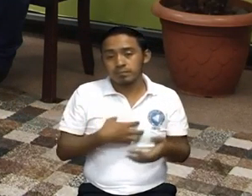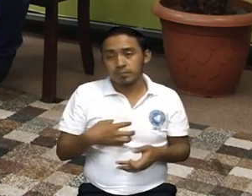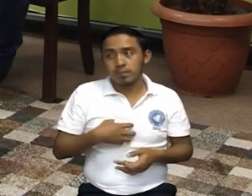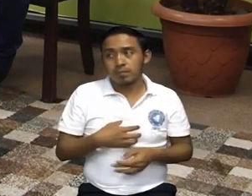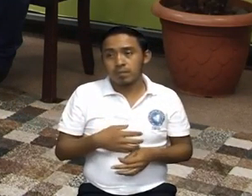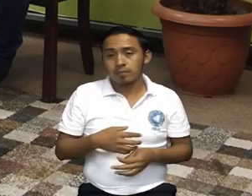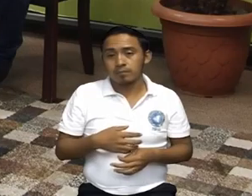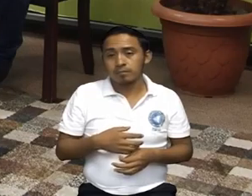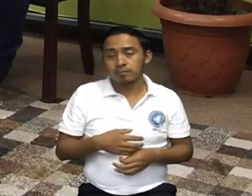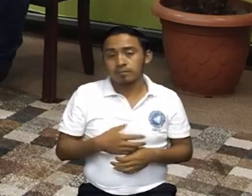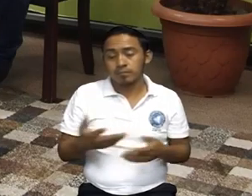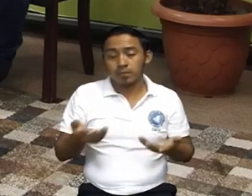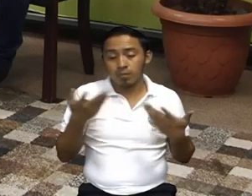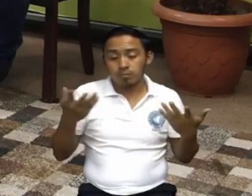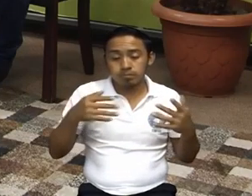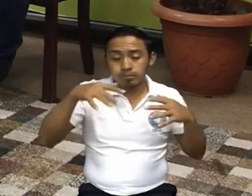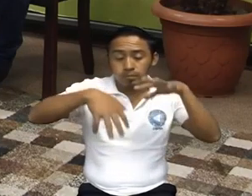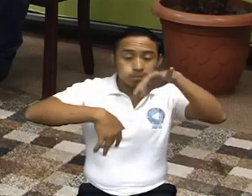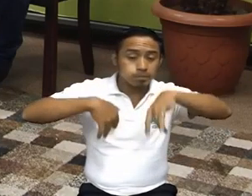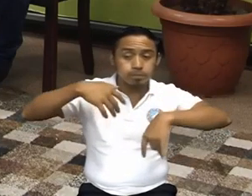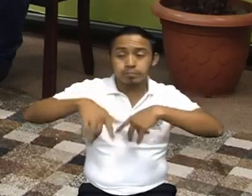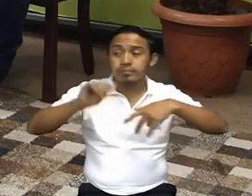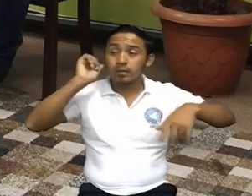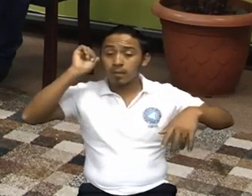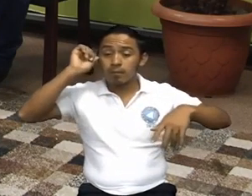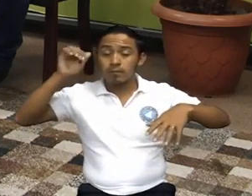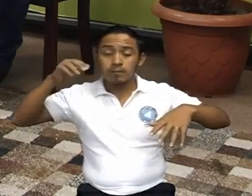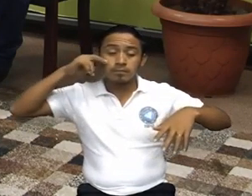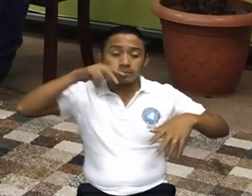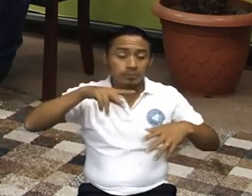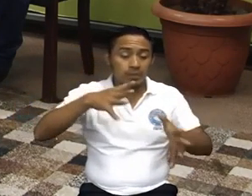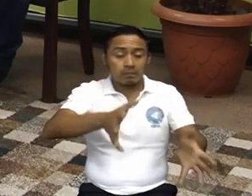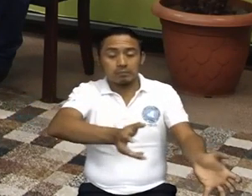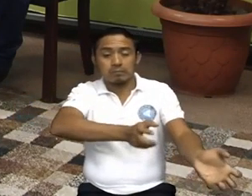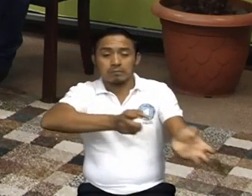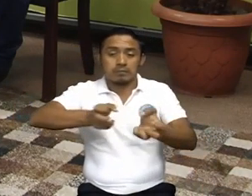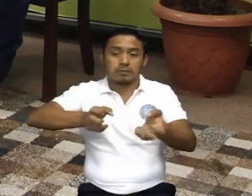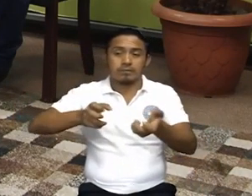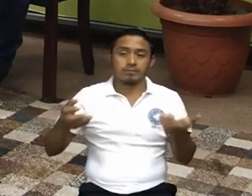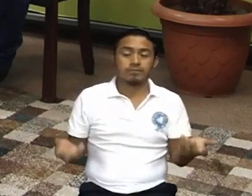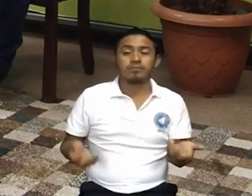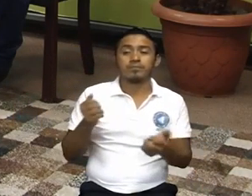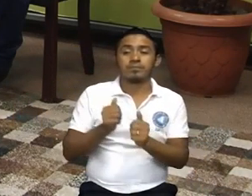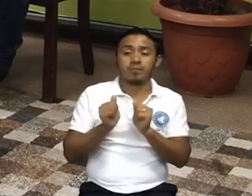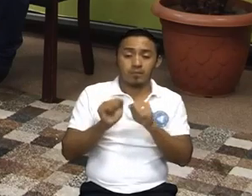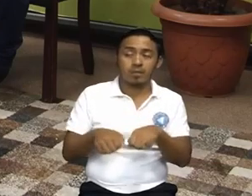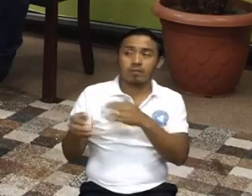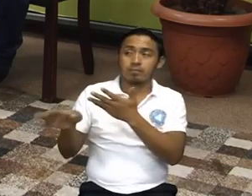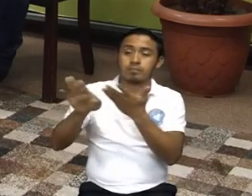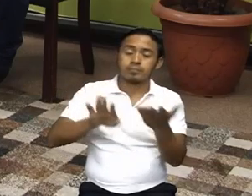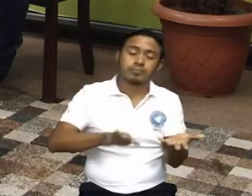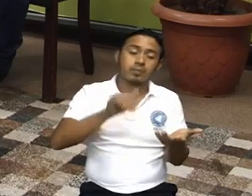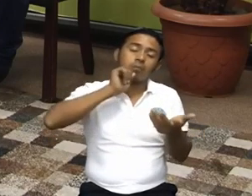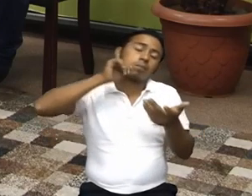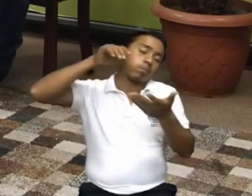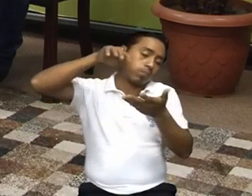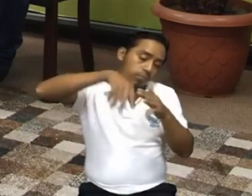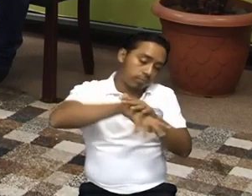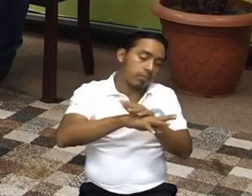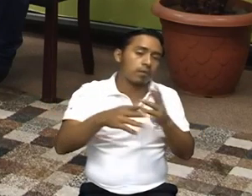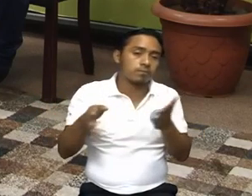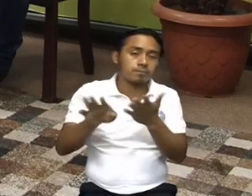poderse proteger, y si no hay un adulto que esté al tanto de, entonces pueden morir por ahogamiento, que